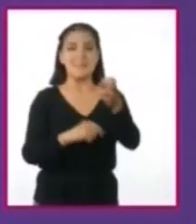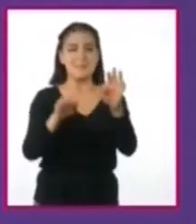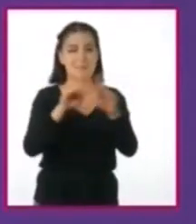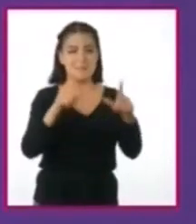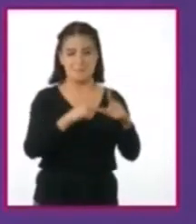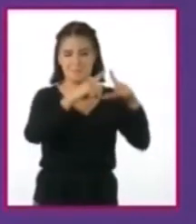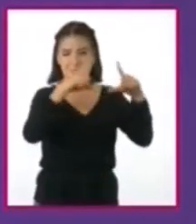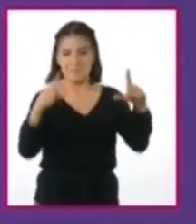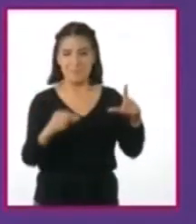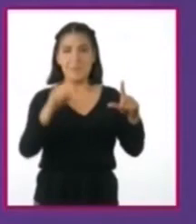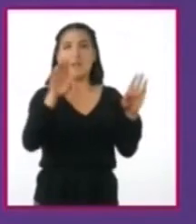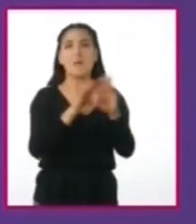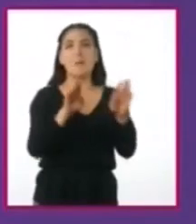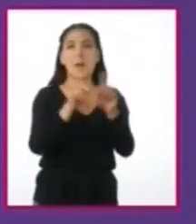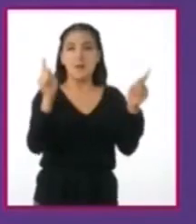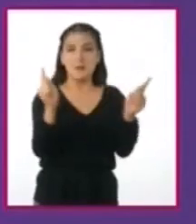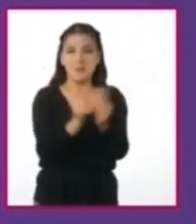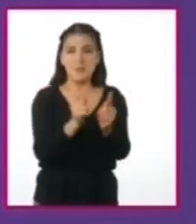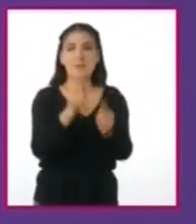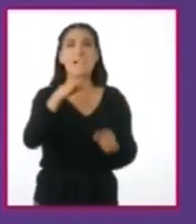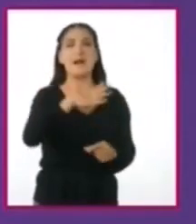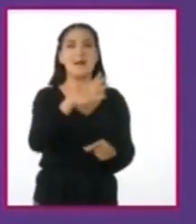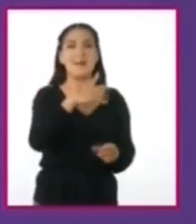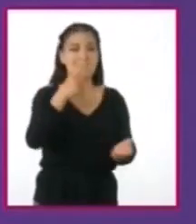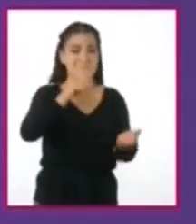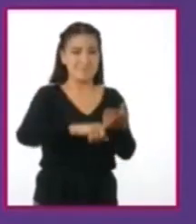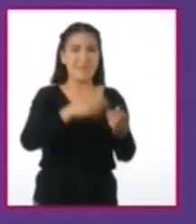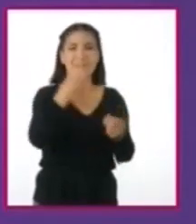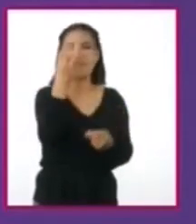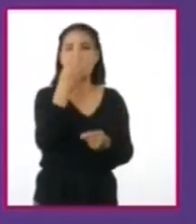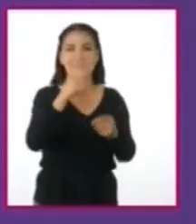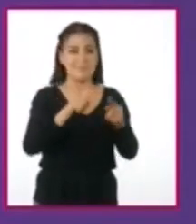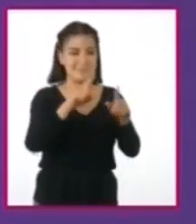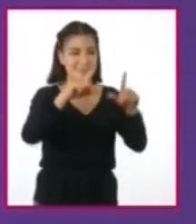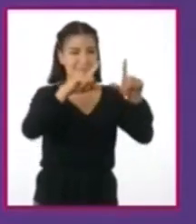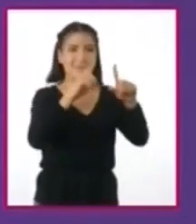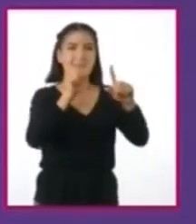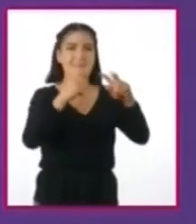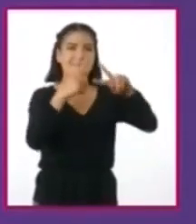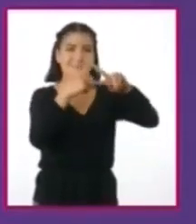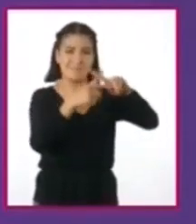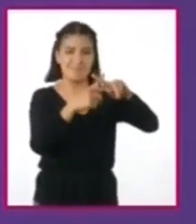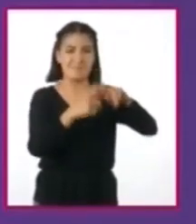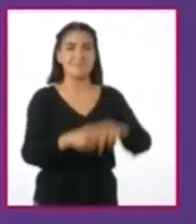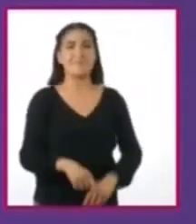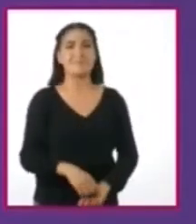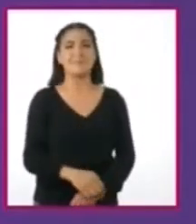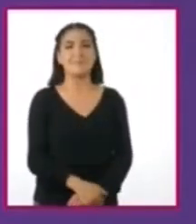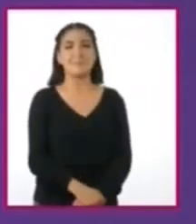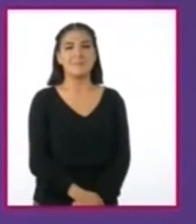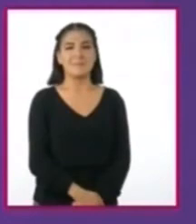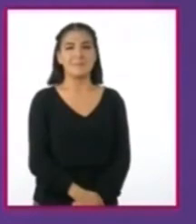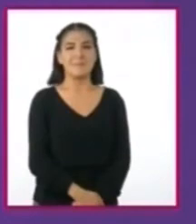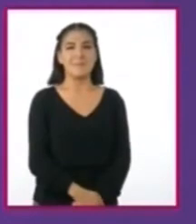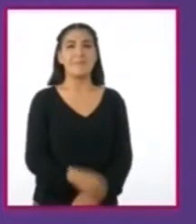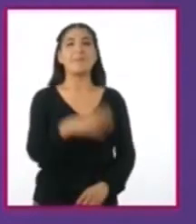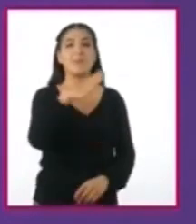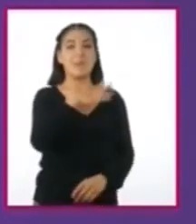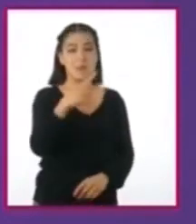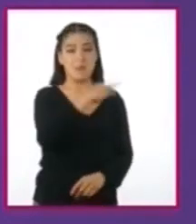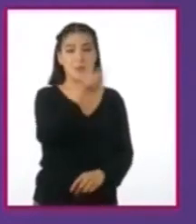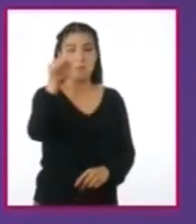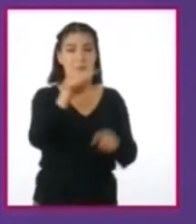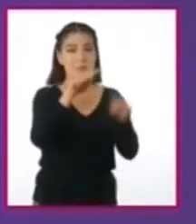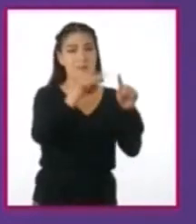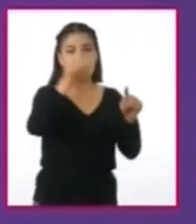triángulo pequeño tienen la misma medida de los tres ángulos del triángulo grande. Ambos tienen un ángulo